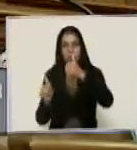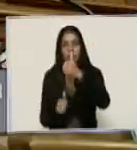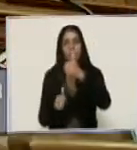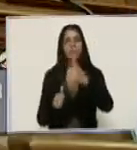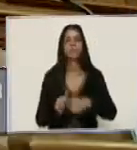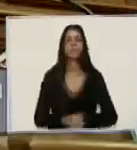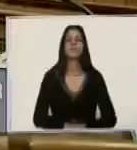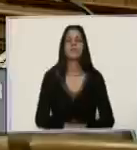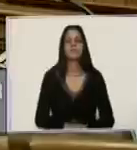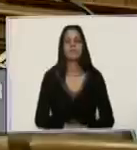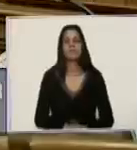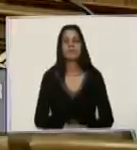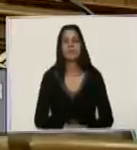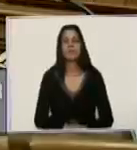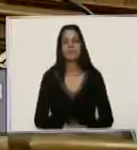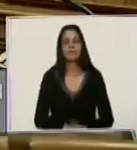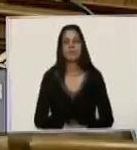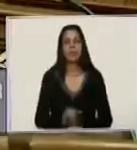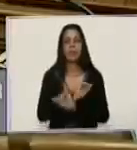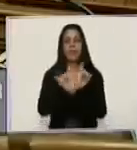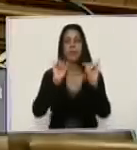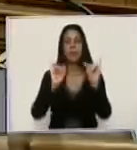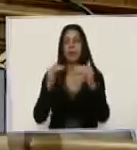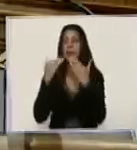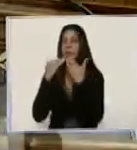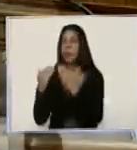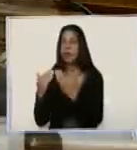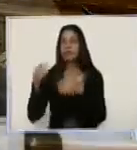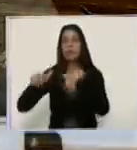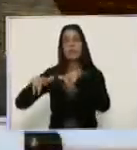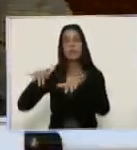presidente. Gracias, compañero